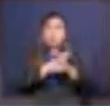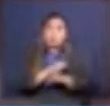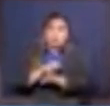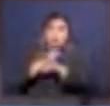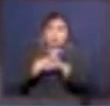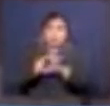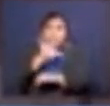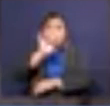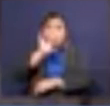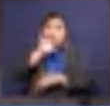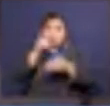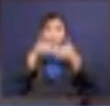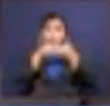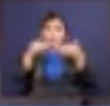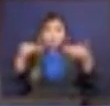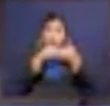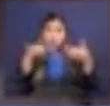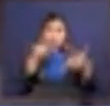80 por mes,